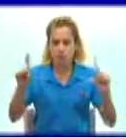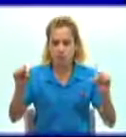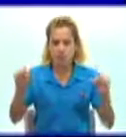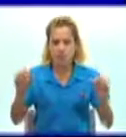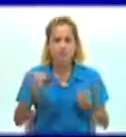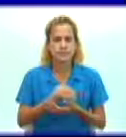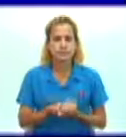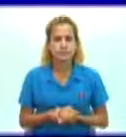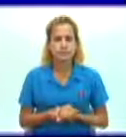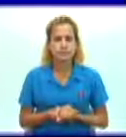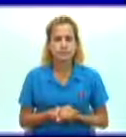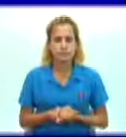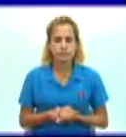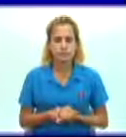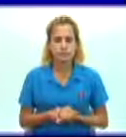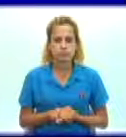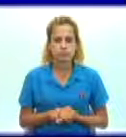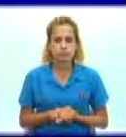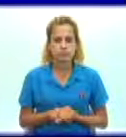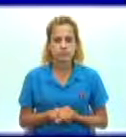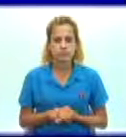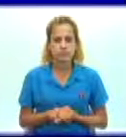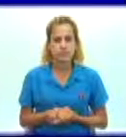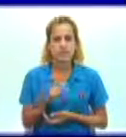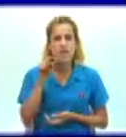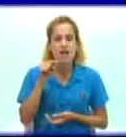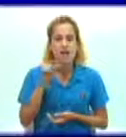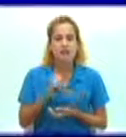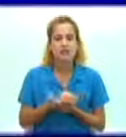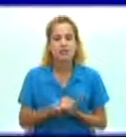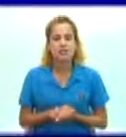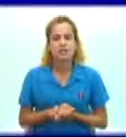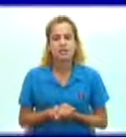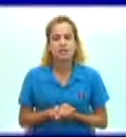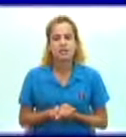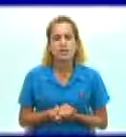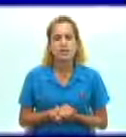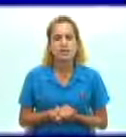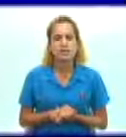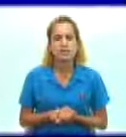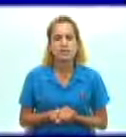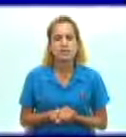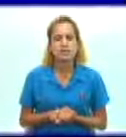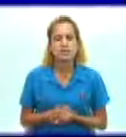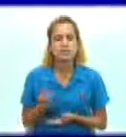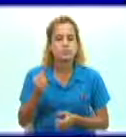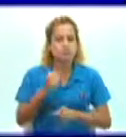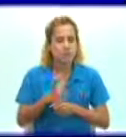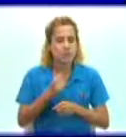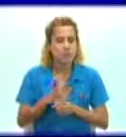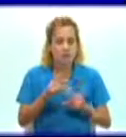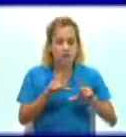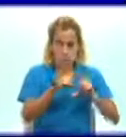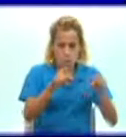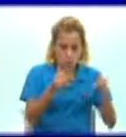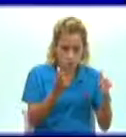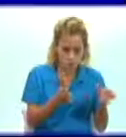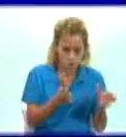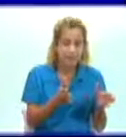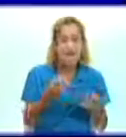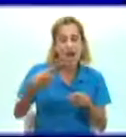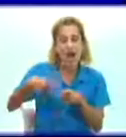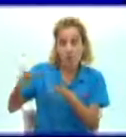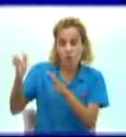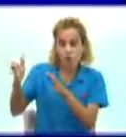del cálculo, en el ejercicio combinado, en que estamos trabajando en el minuendo. Ahora sí podemos entonces trabajar en el